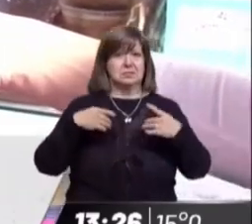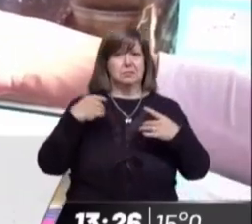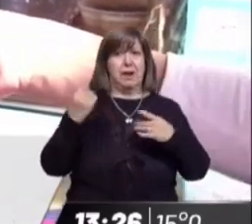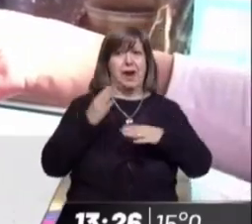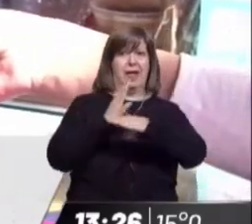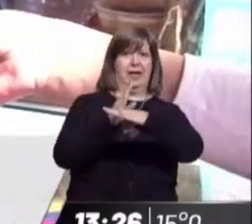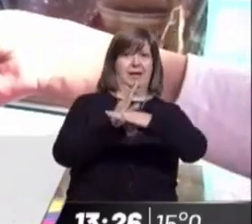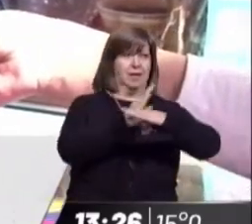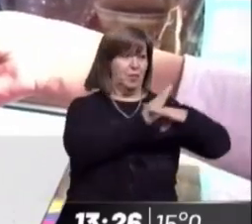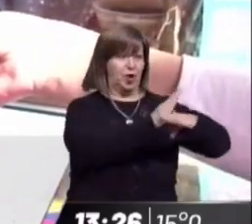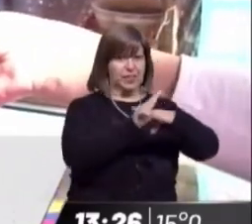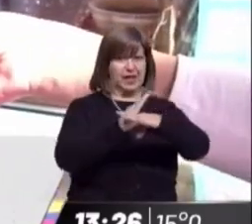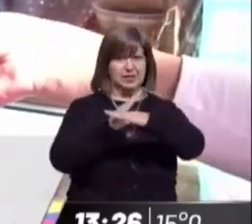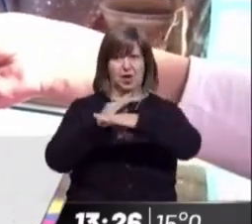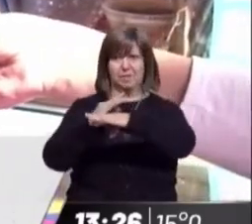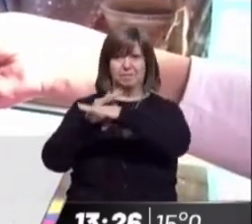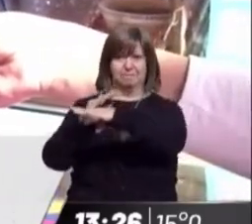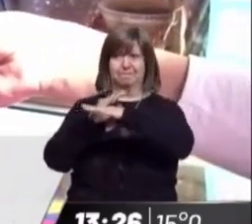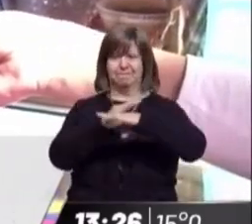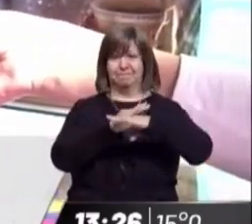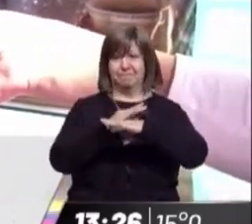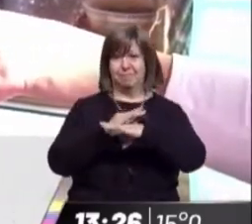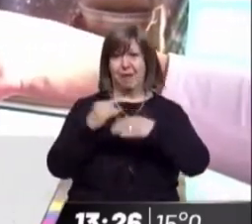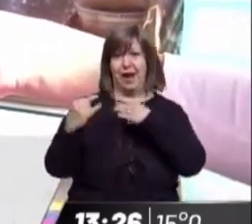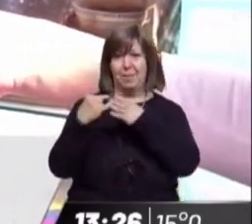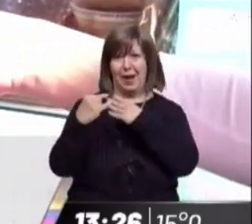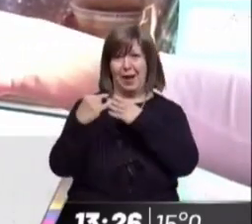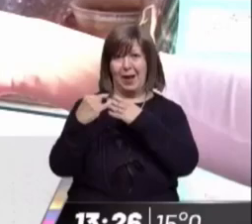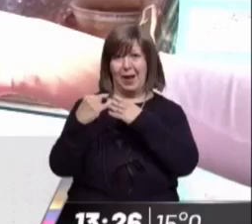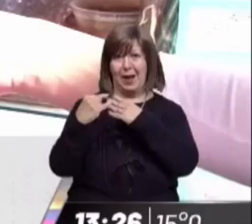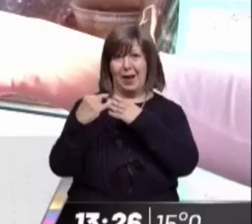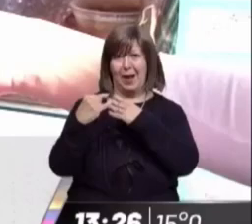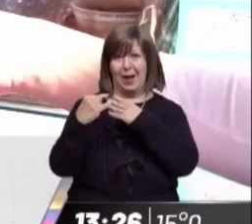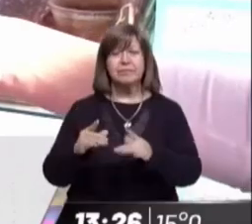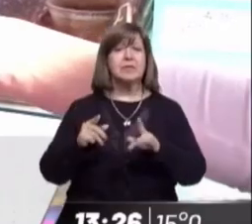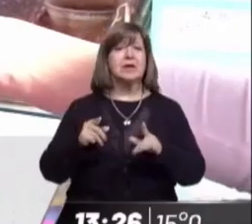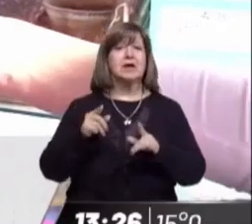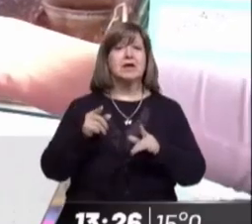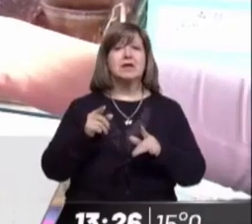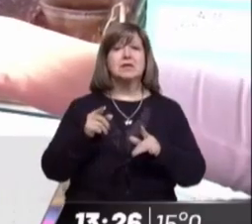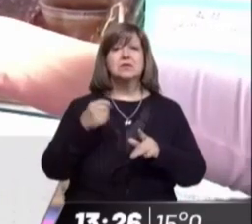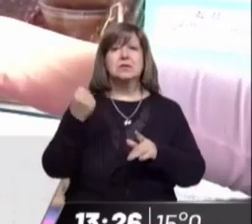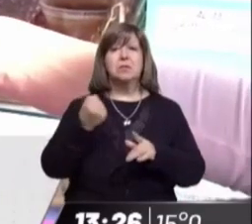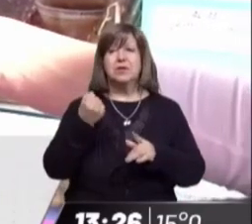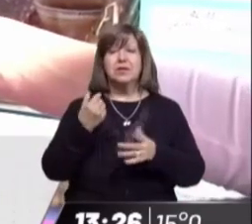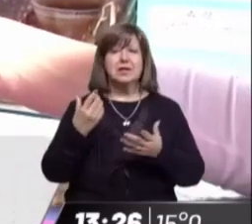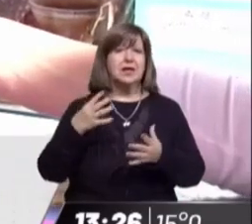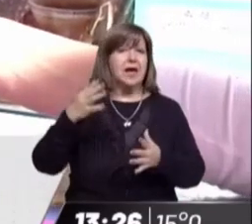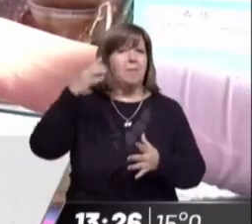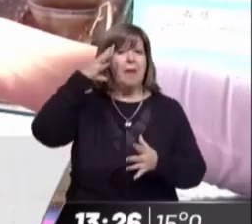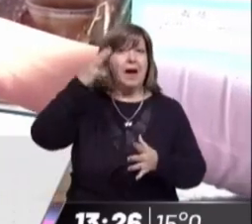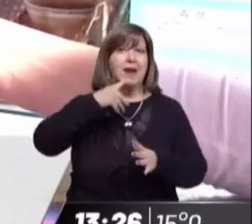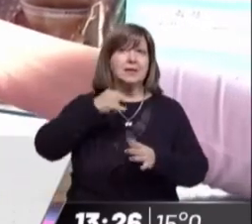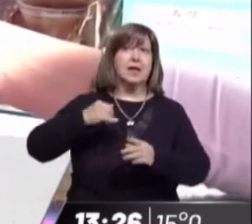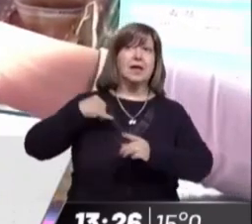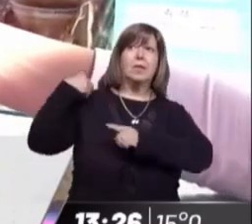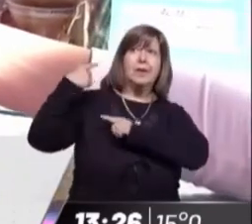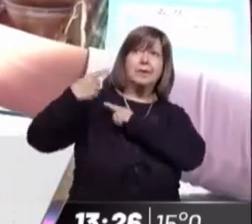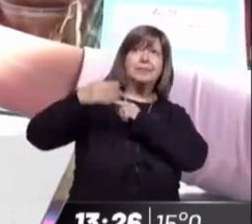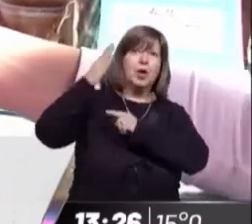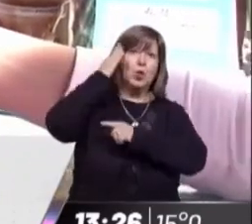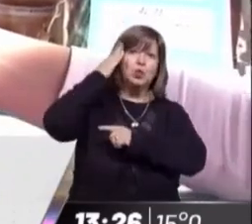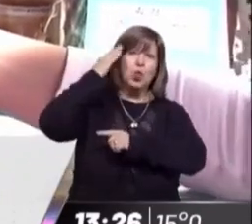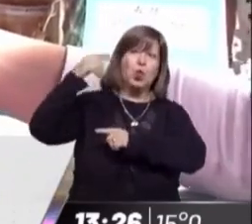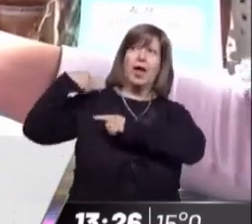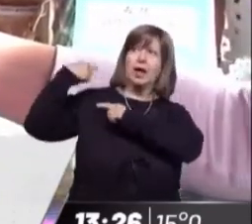limitantes y atención a este tema que es muy importante qué traemos eh Ya eh grabadas que traemos ya